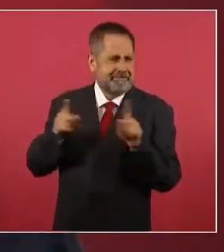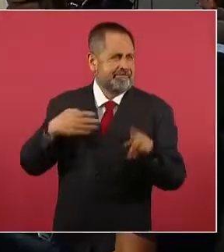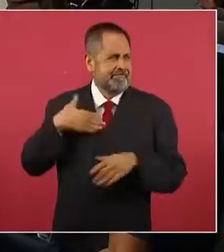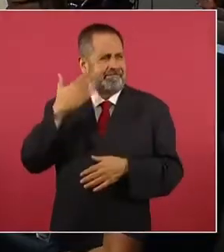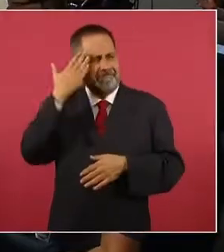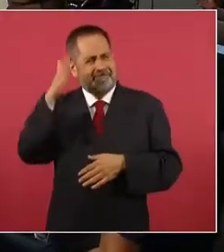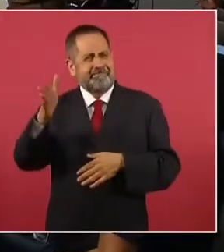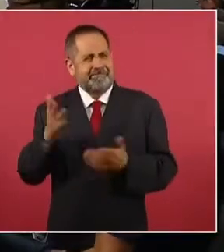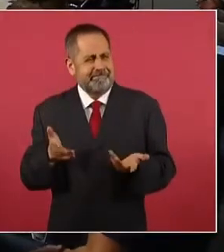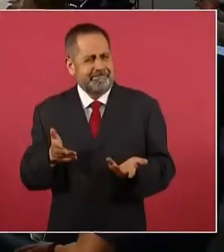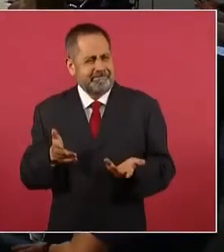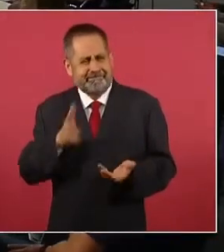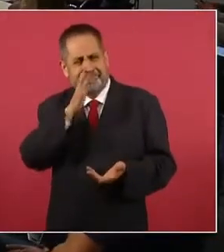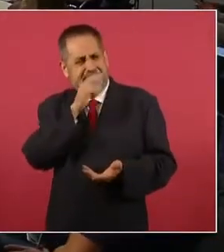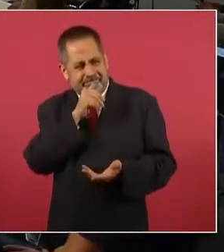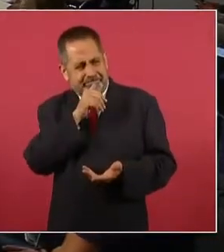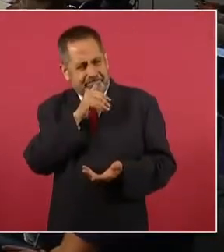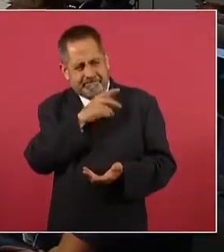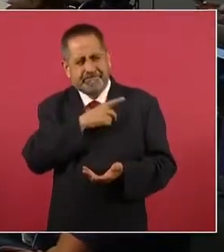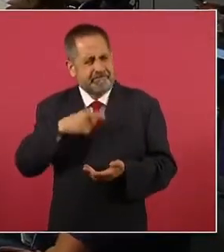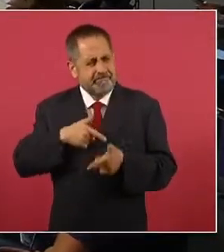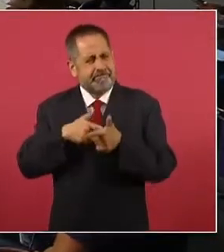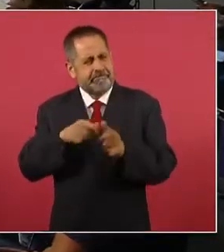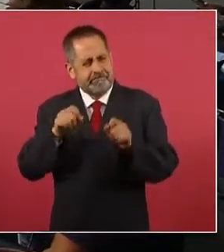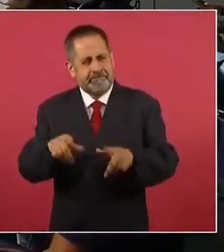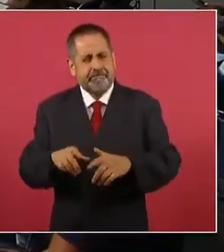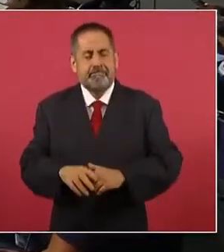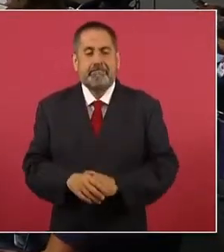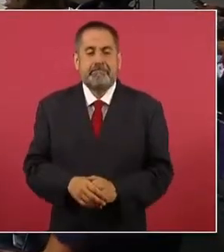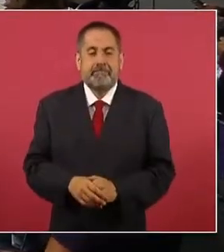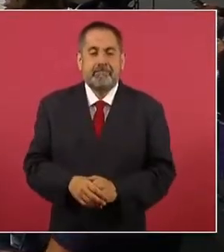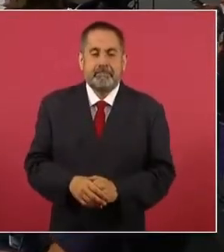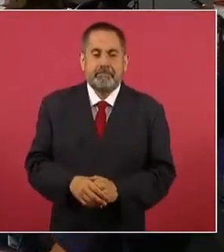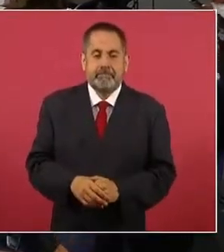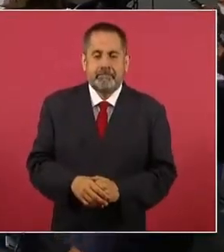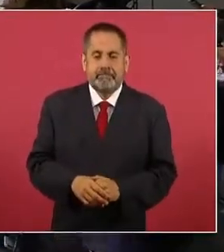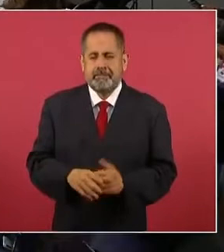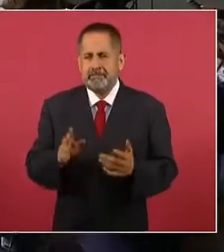En otro tema, señor presidente, ya finalmente. Yo pensaba que estaba más joven.